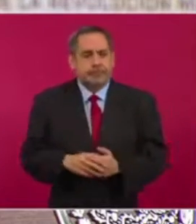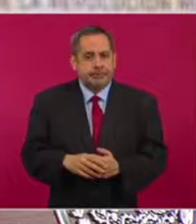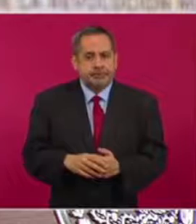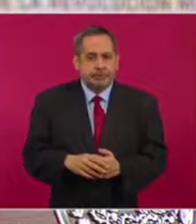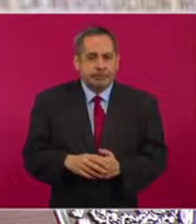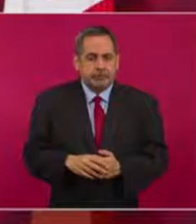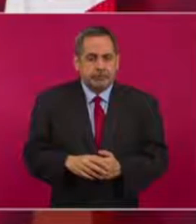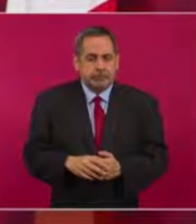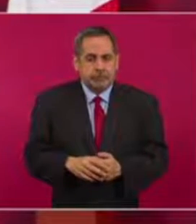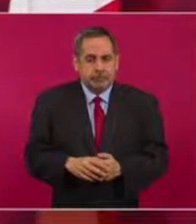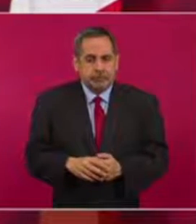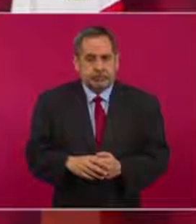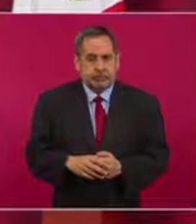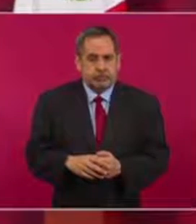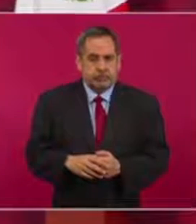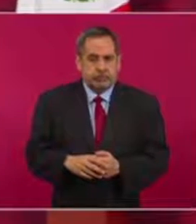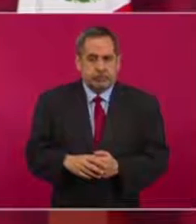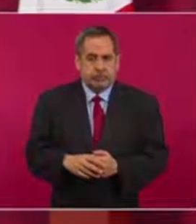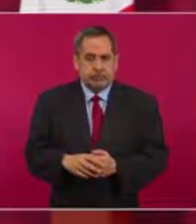como